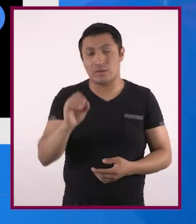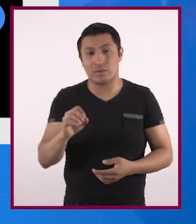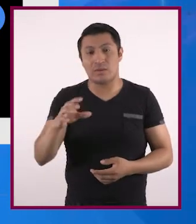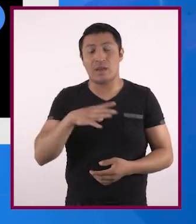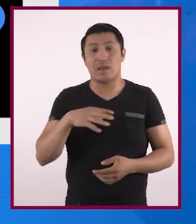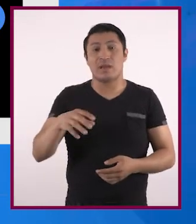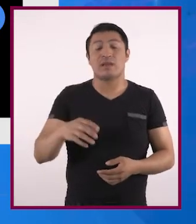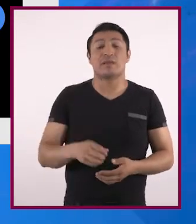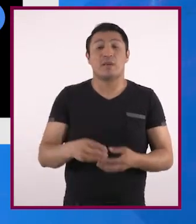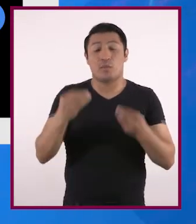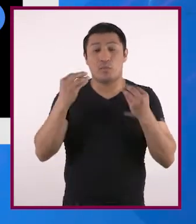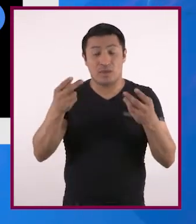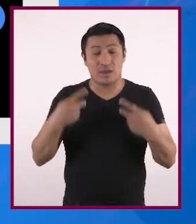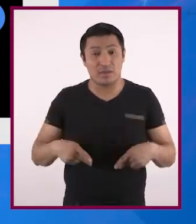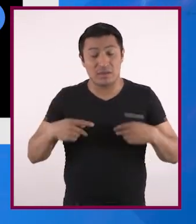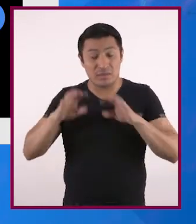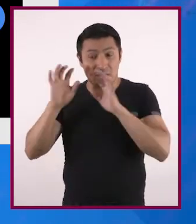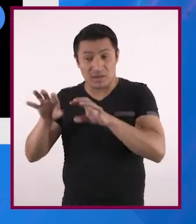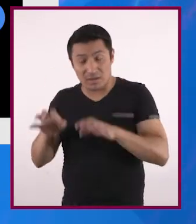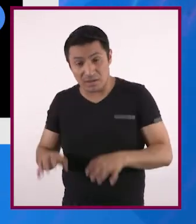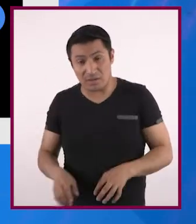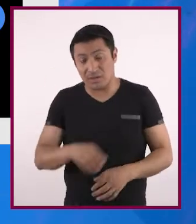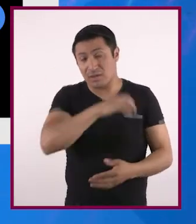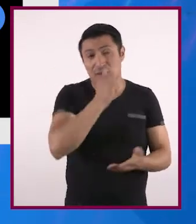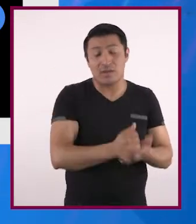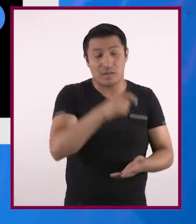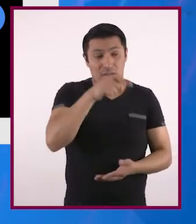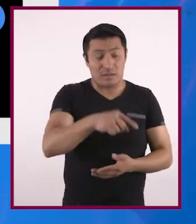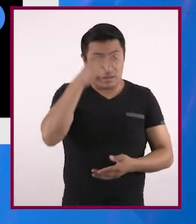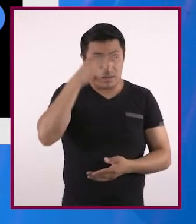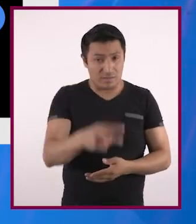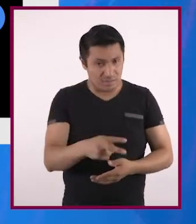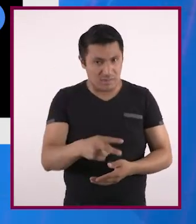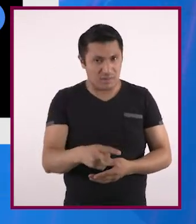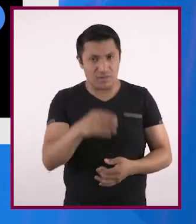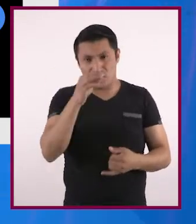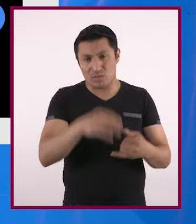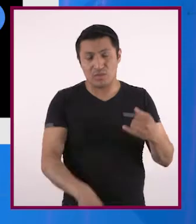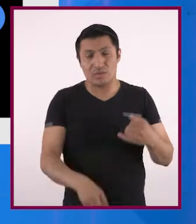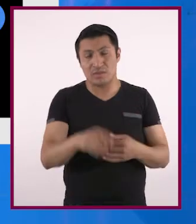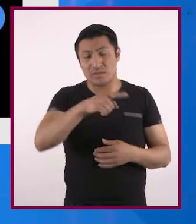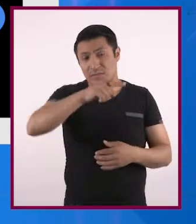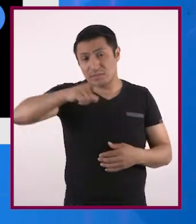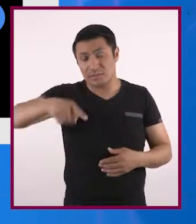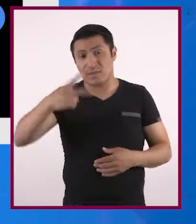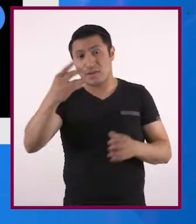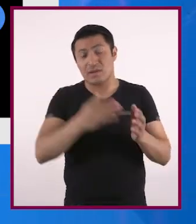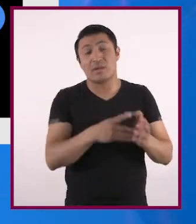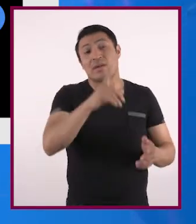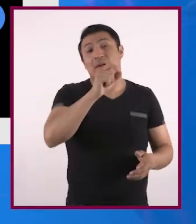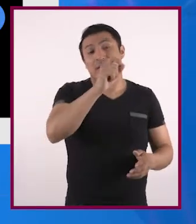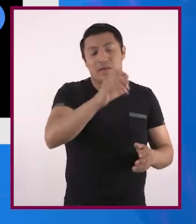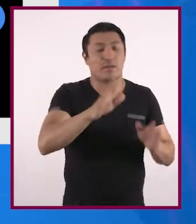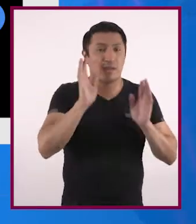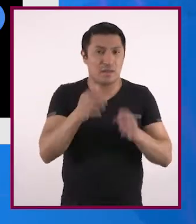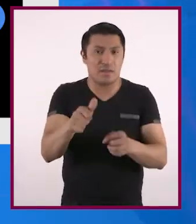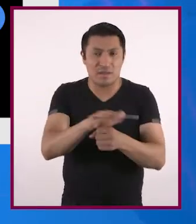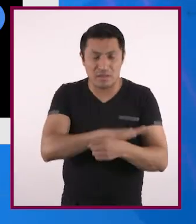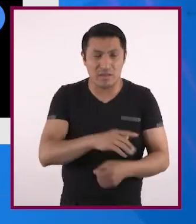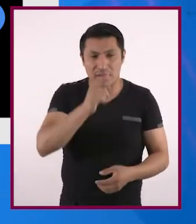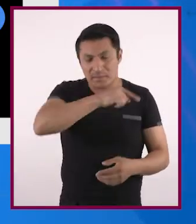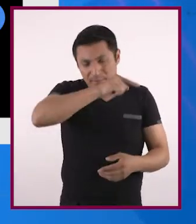24,344 personas. Y en cambio en México, en la Ciudad de México, el último censo, que fue el de 2020, ya en pandemia,